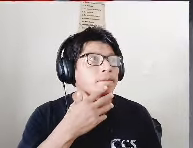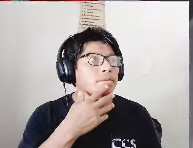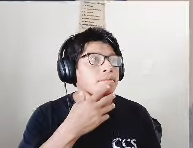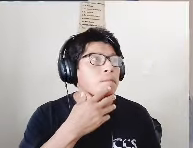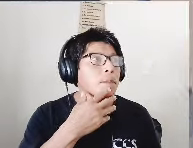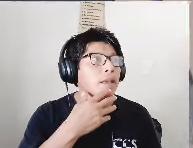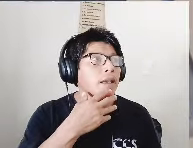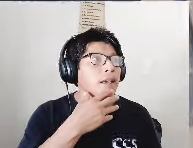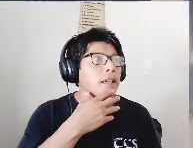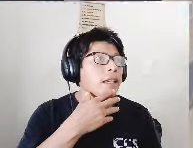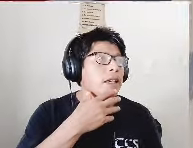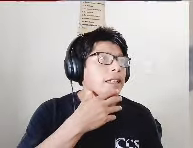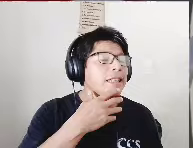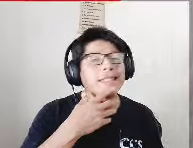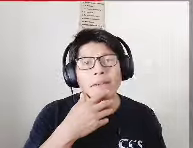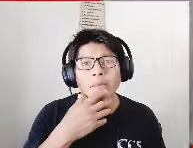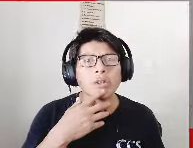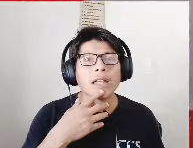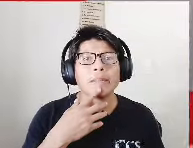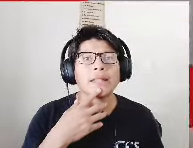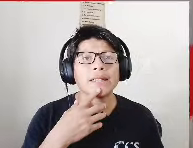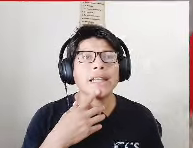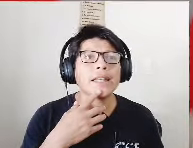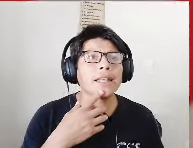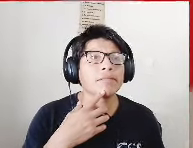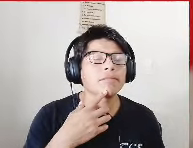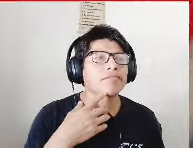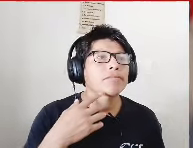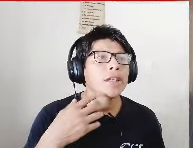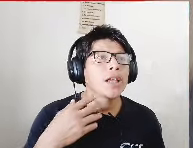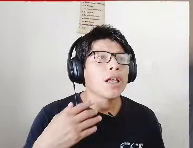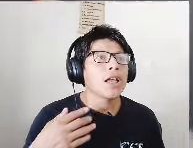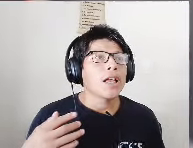mañanera. Y sabemos que el presidente